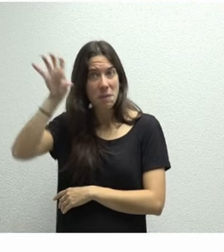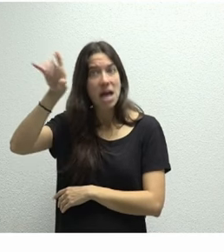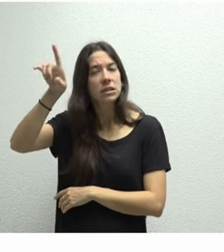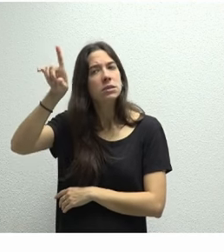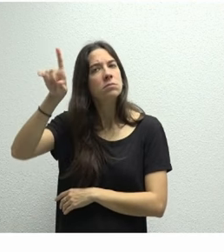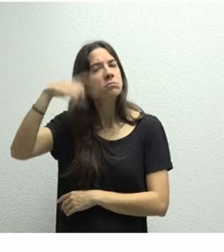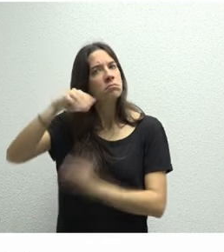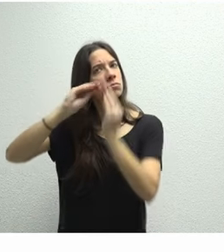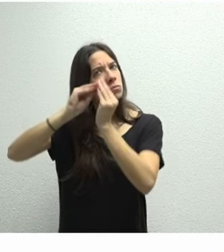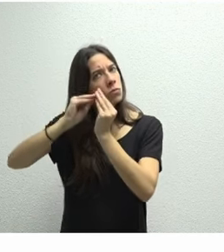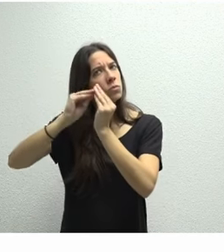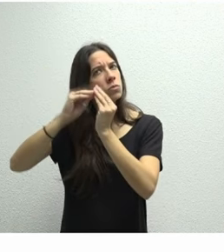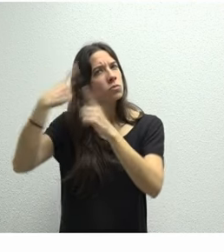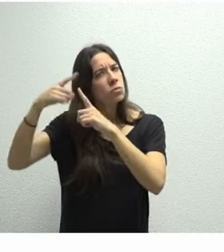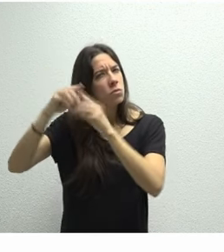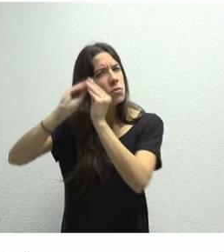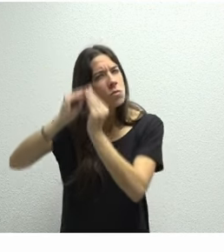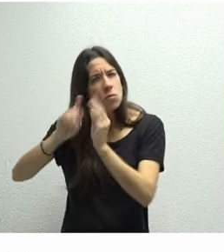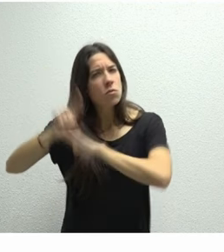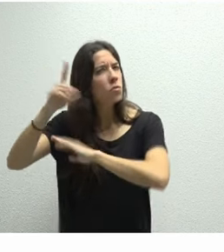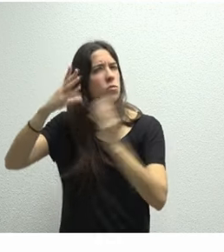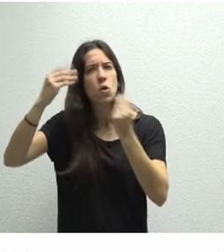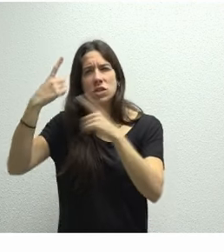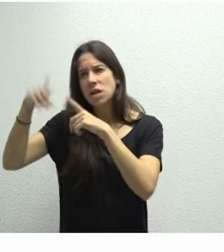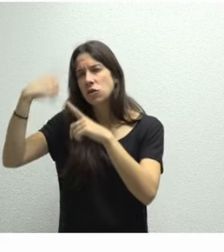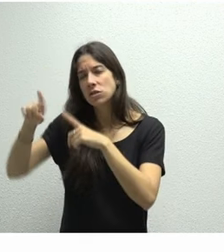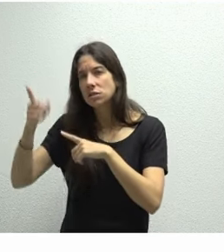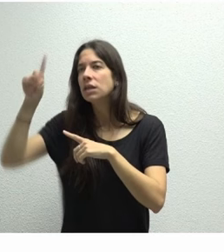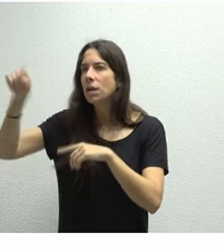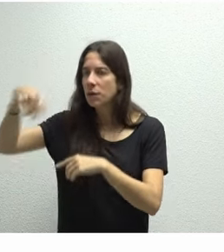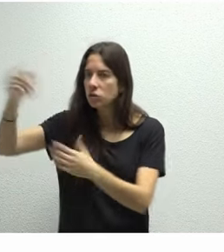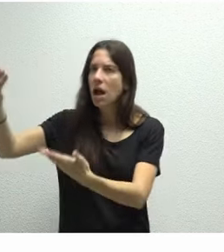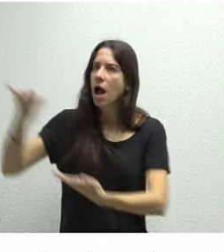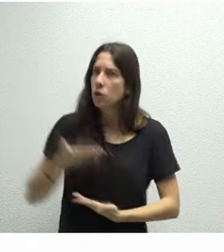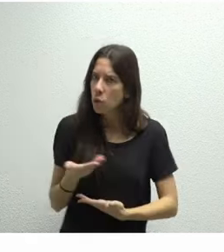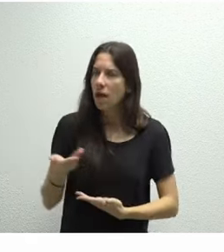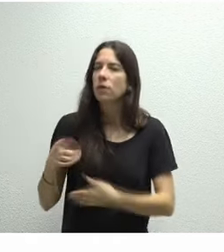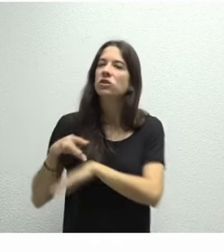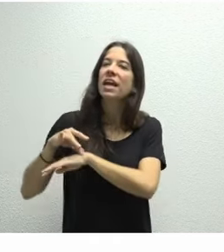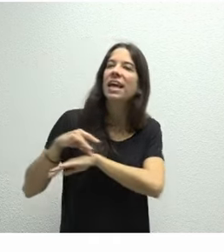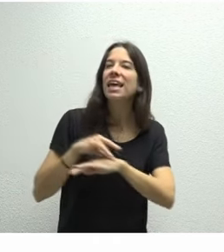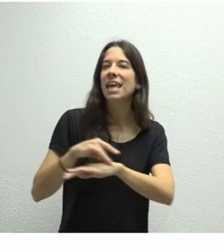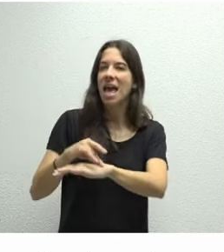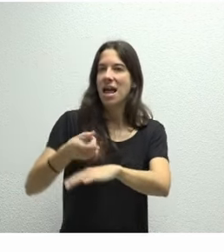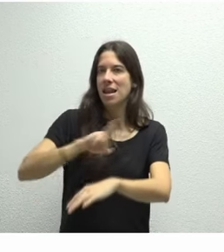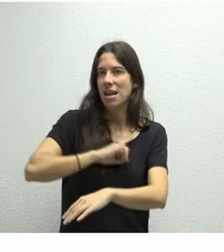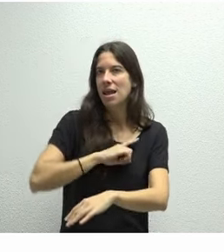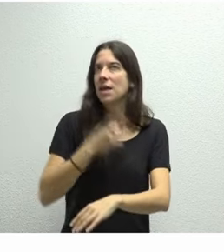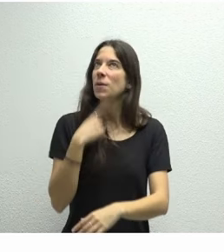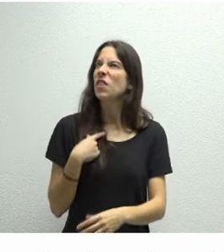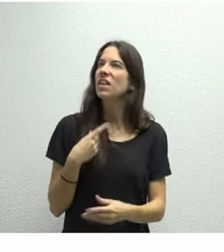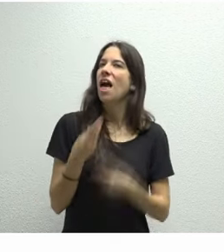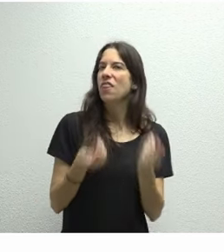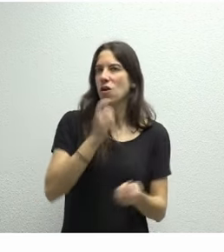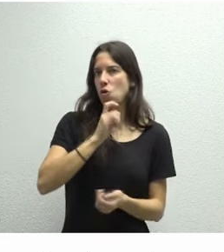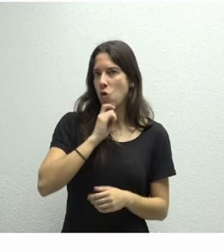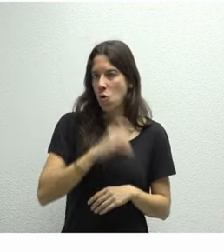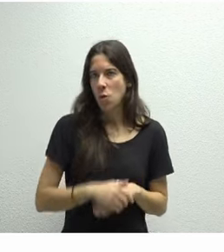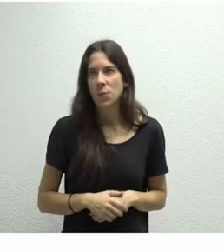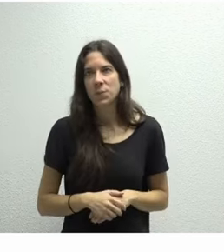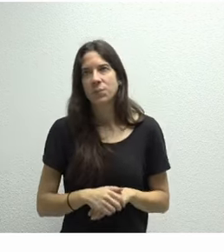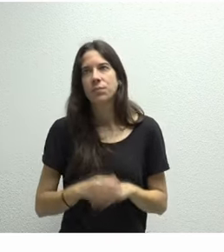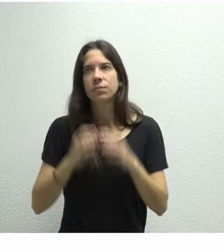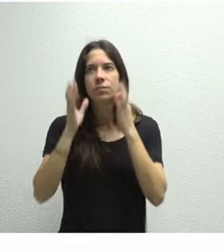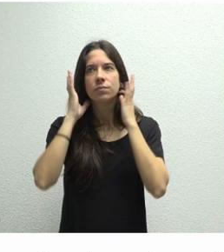están haciendo pues también nos nos guiase o a lo menos nos supervisar en cómo hacerlo no el informe